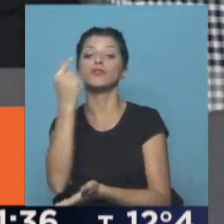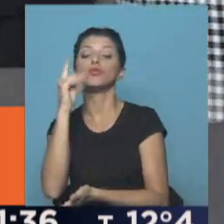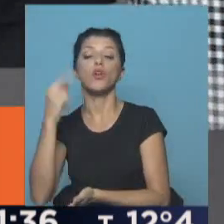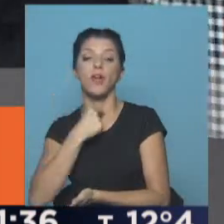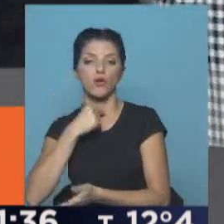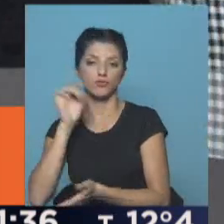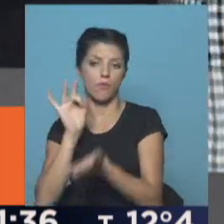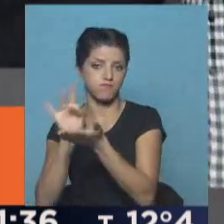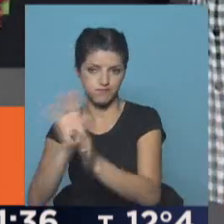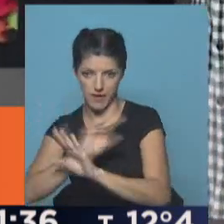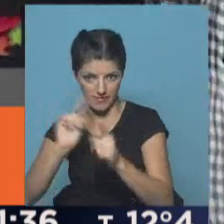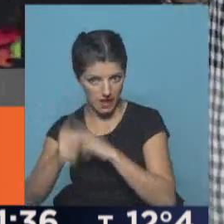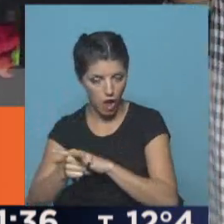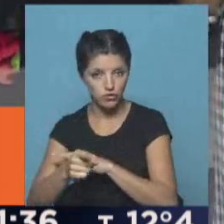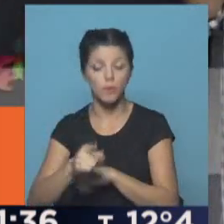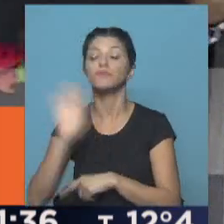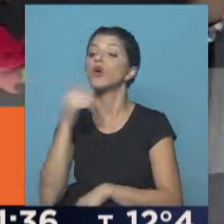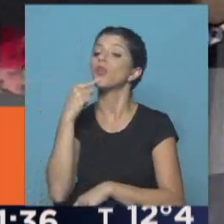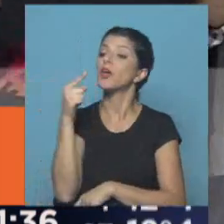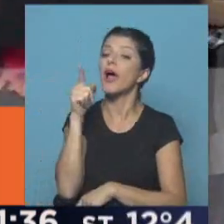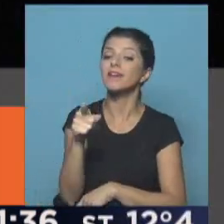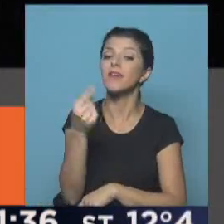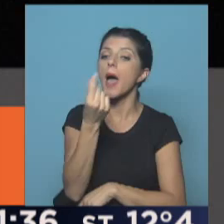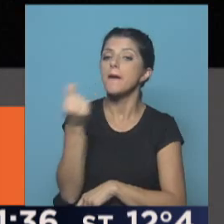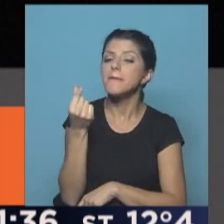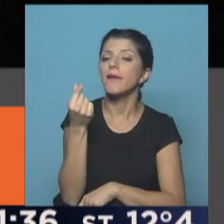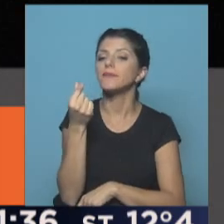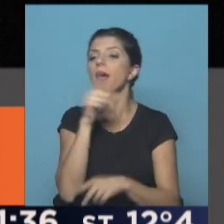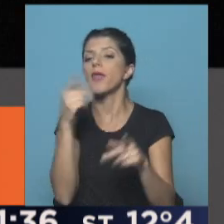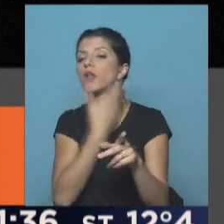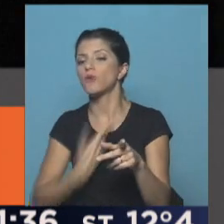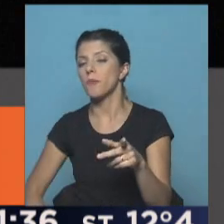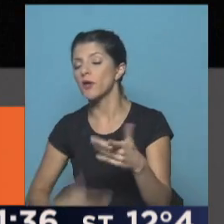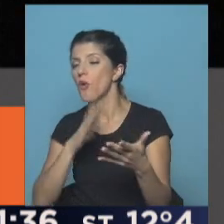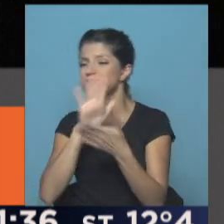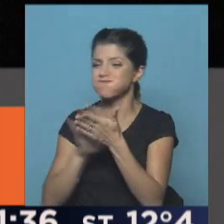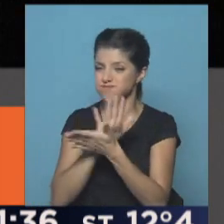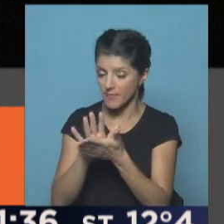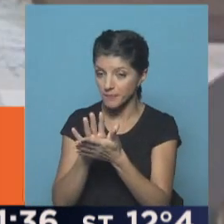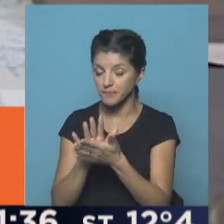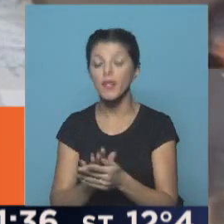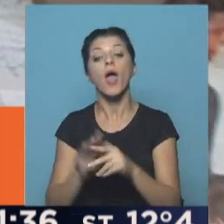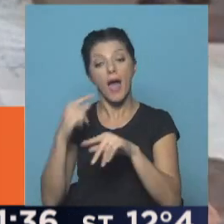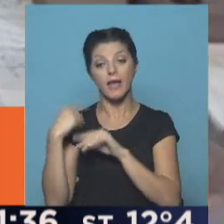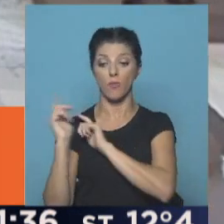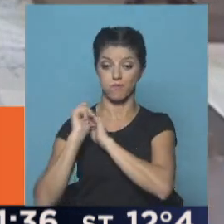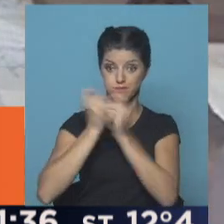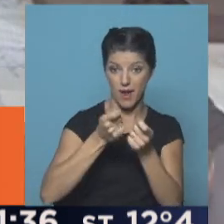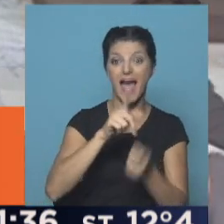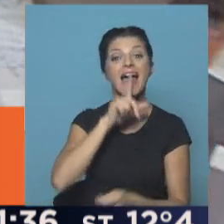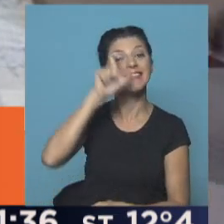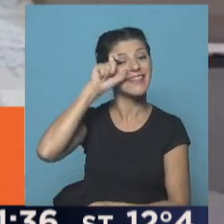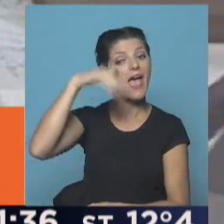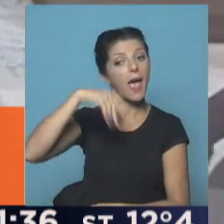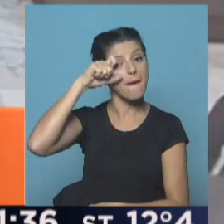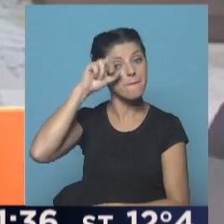agosto siguiente, bajo la acusación de manipular cuentas públicas. Allí Temer asumió la presidencia del país con el apoyo